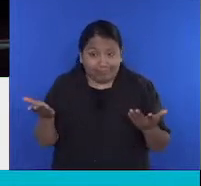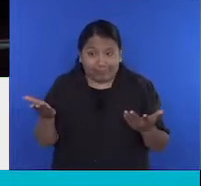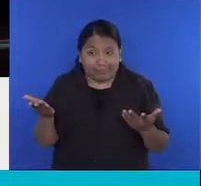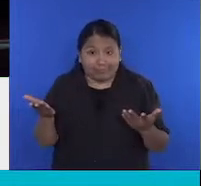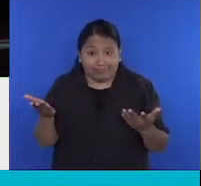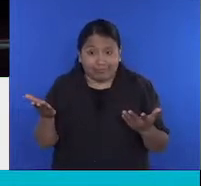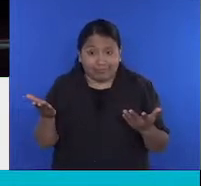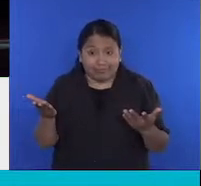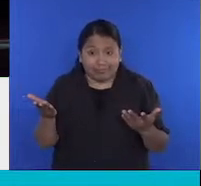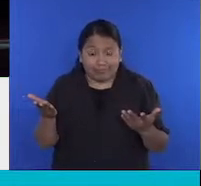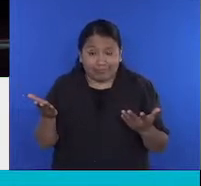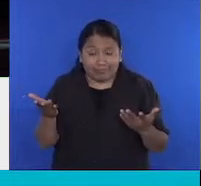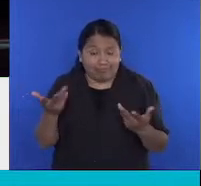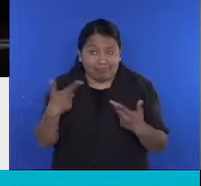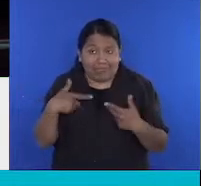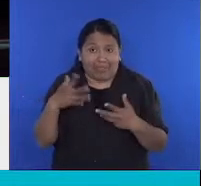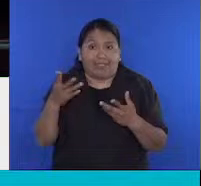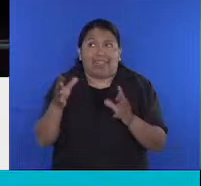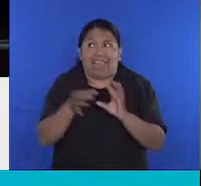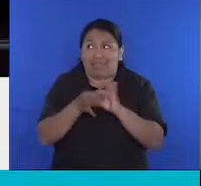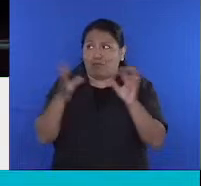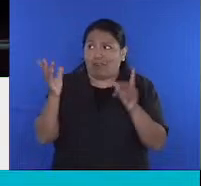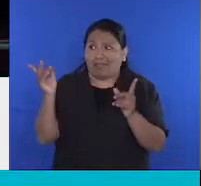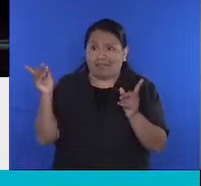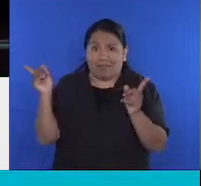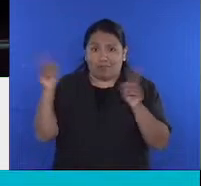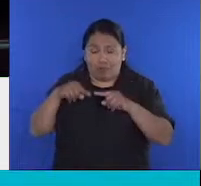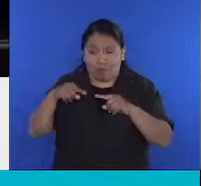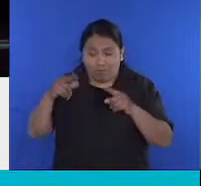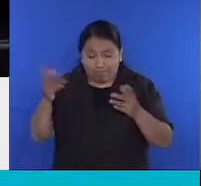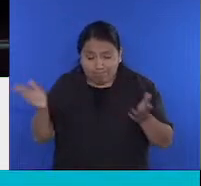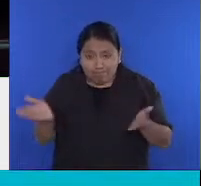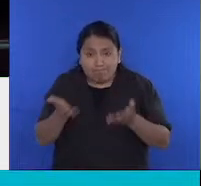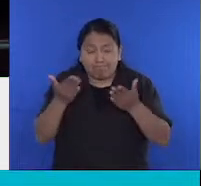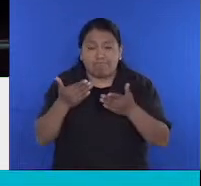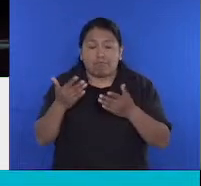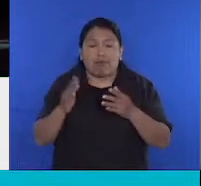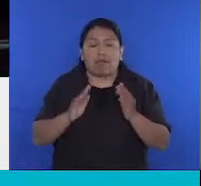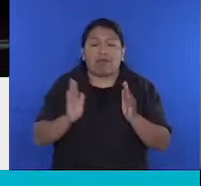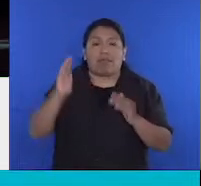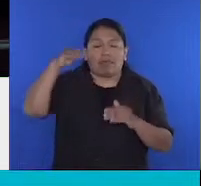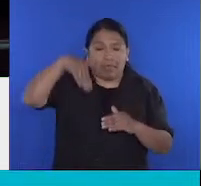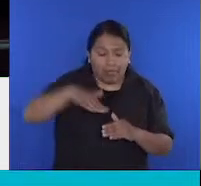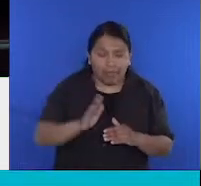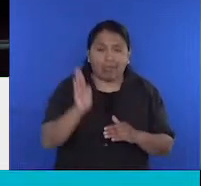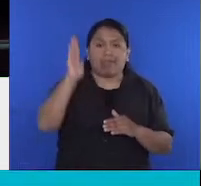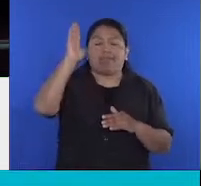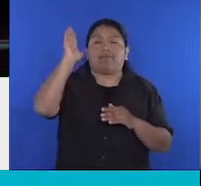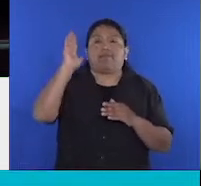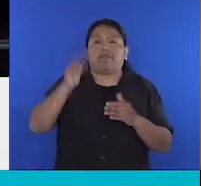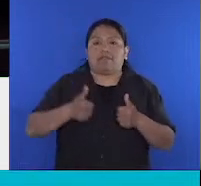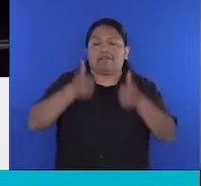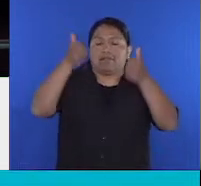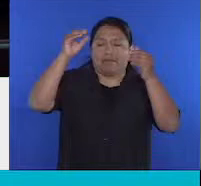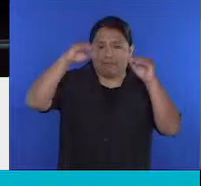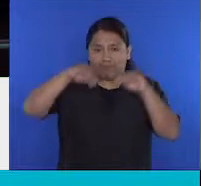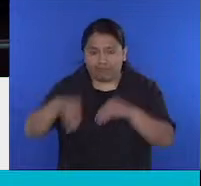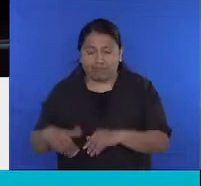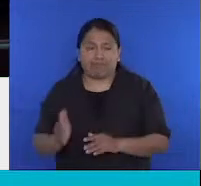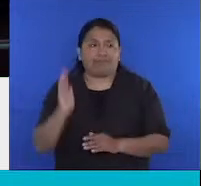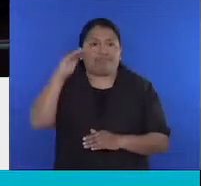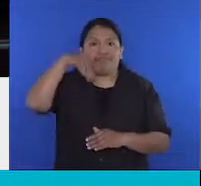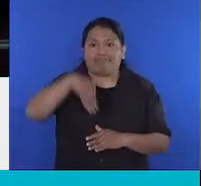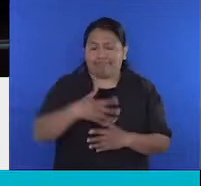democracia hoy en un permanente tobogán de fracasos y de frustraciones, donde cada uno de esos